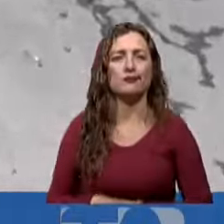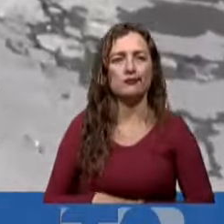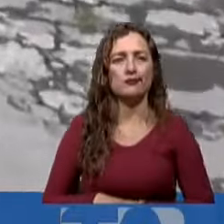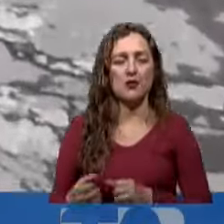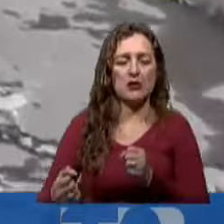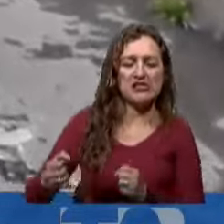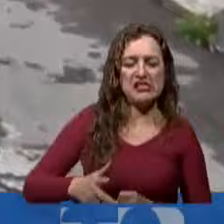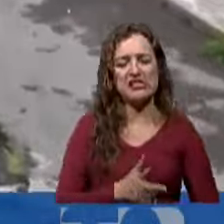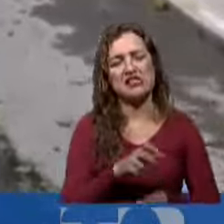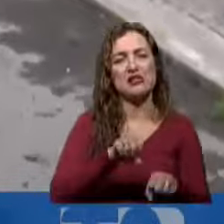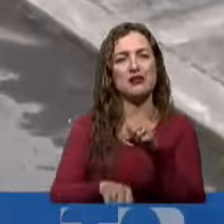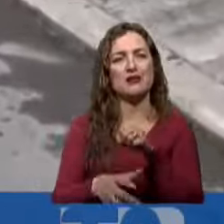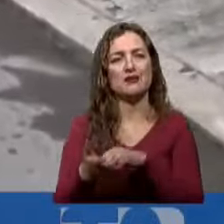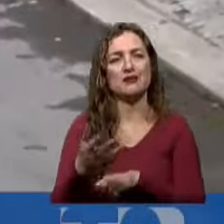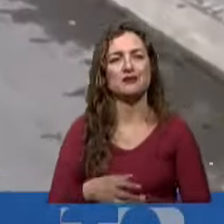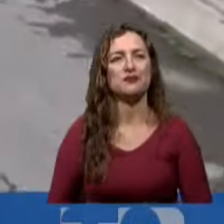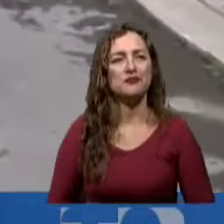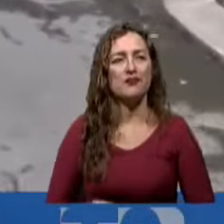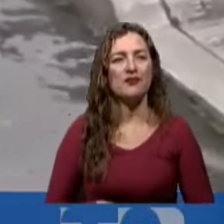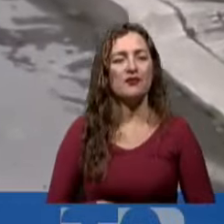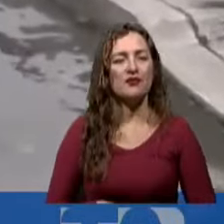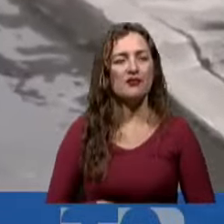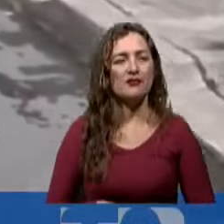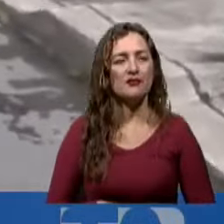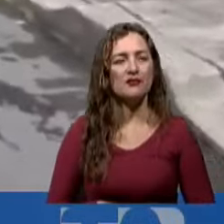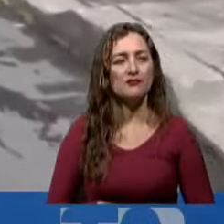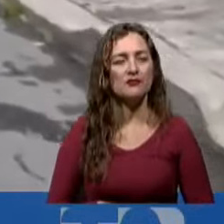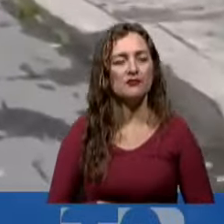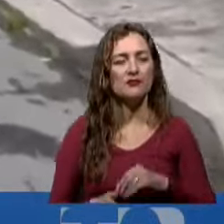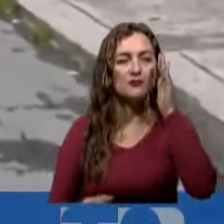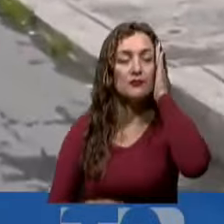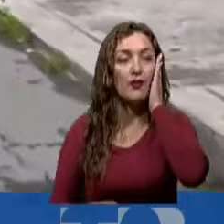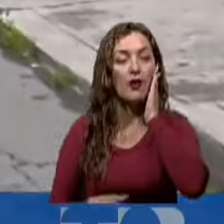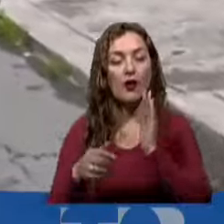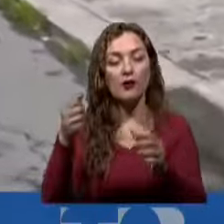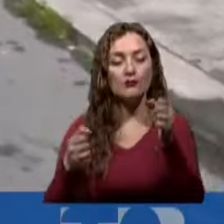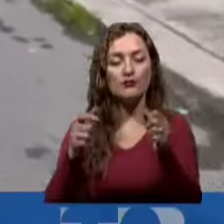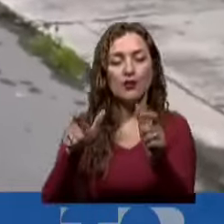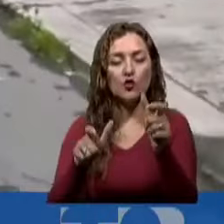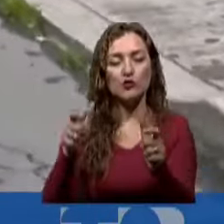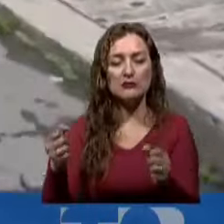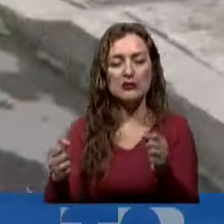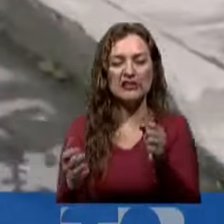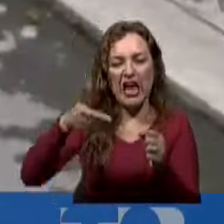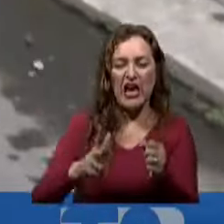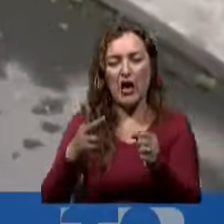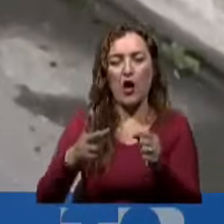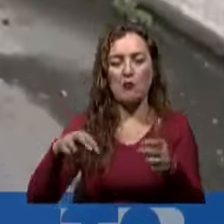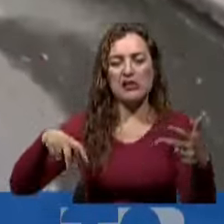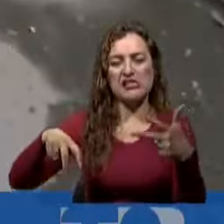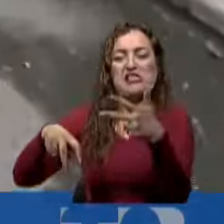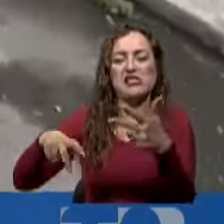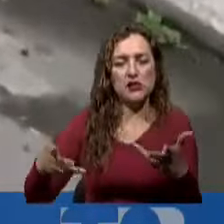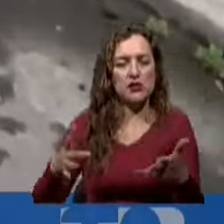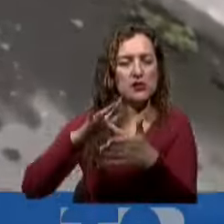desviarse o dañarse y ocasionar cualquier daño a sus propios vehículos o a las personas que están pasando por aquí. Ojalá que esta